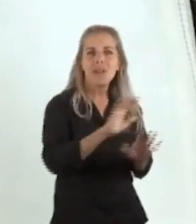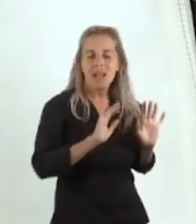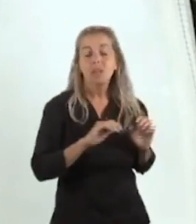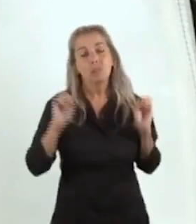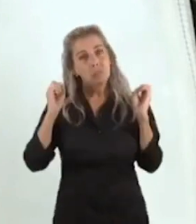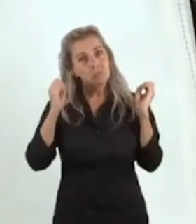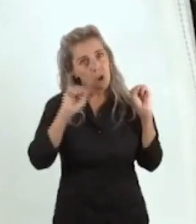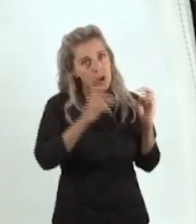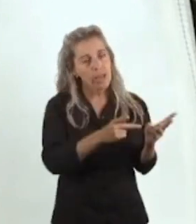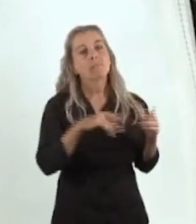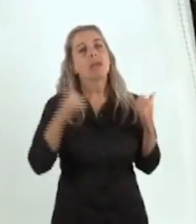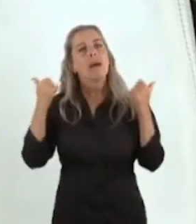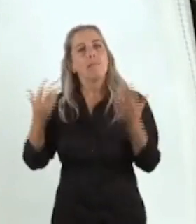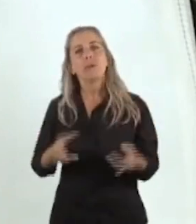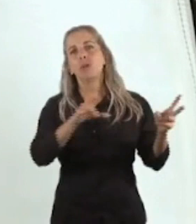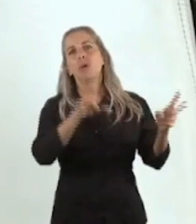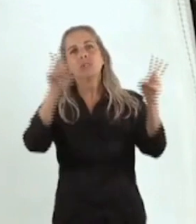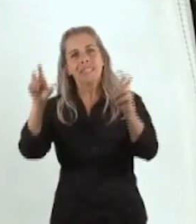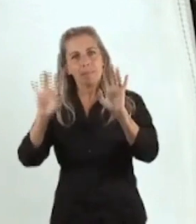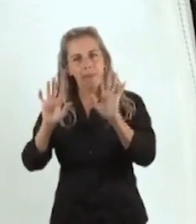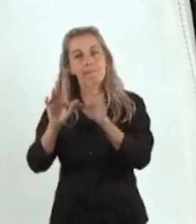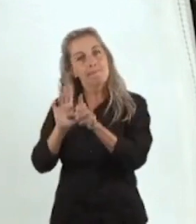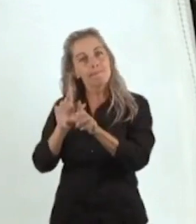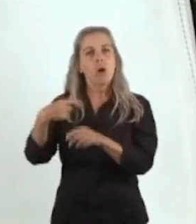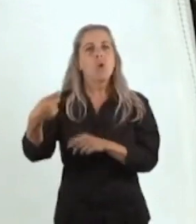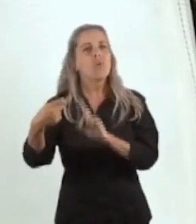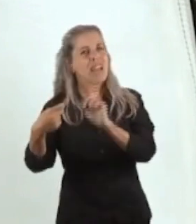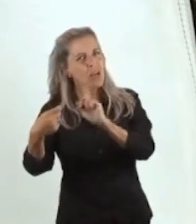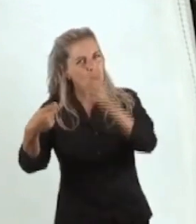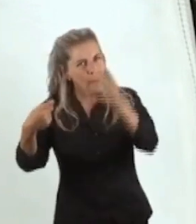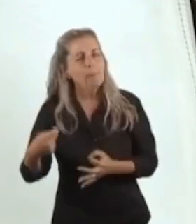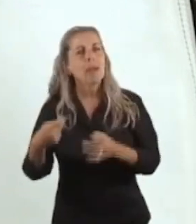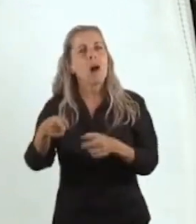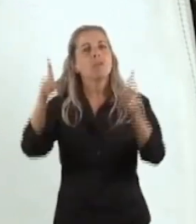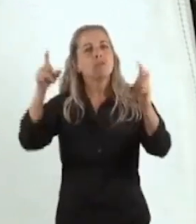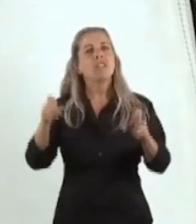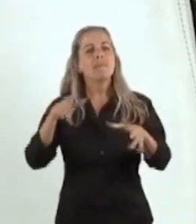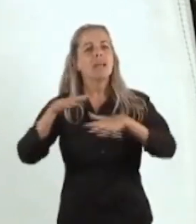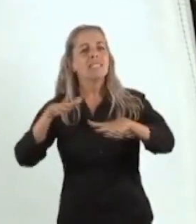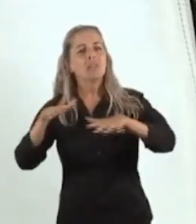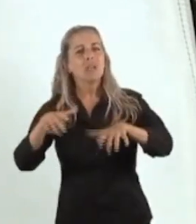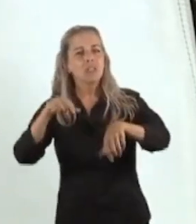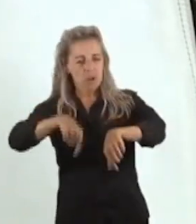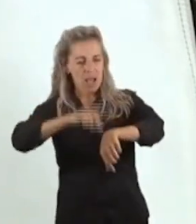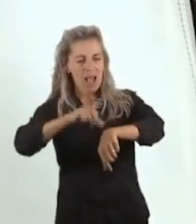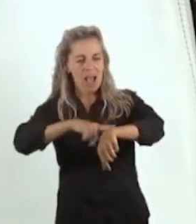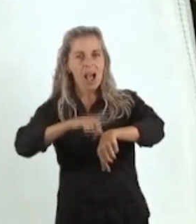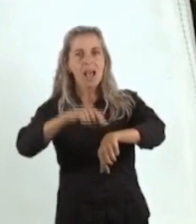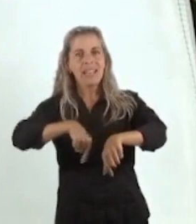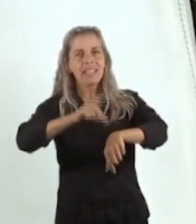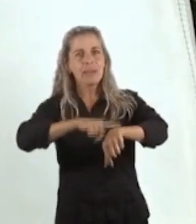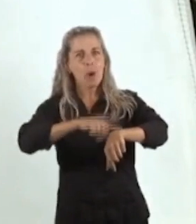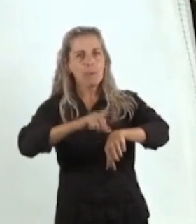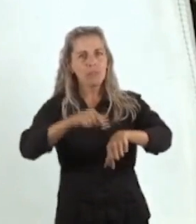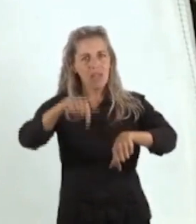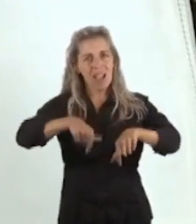por un tema que tiene que ver no con jubilados concretamente sino con algo que está ocurriendo en este momento a metros